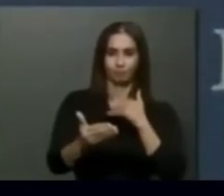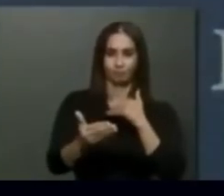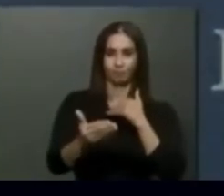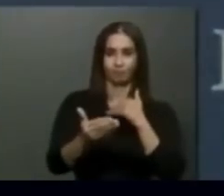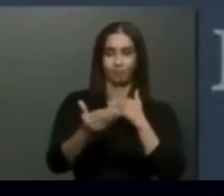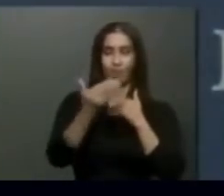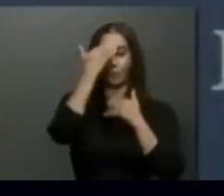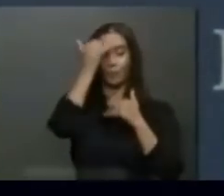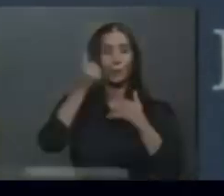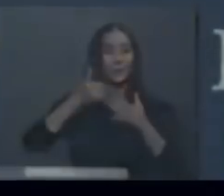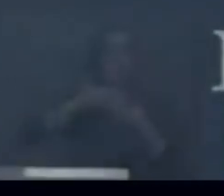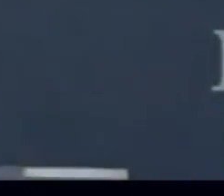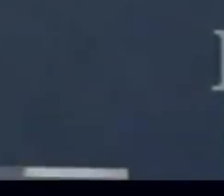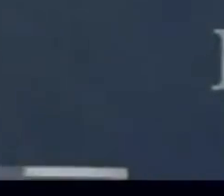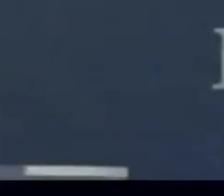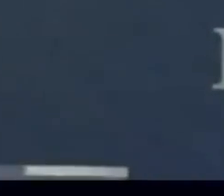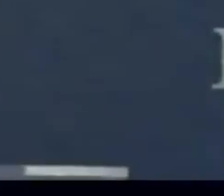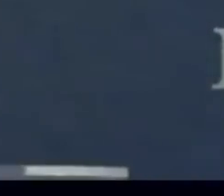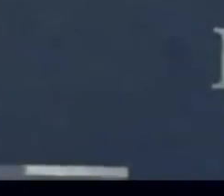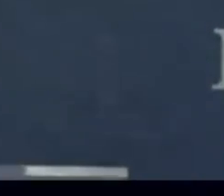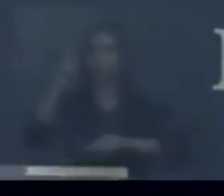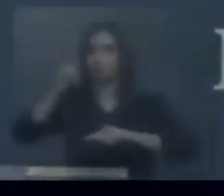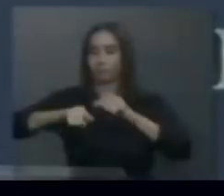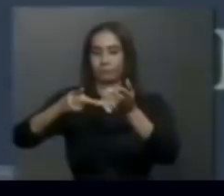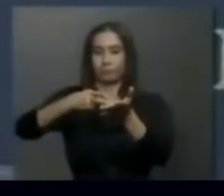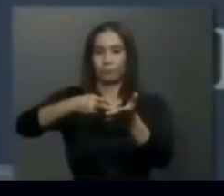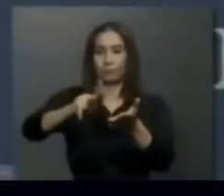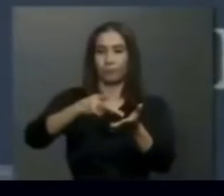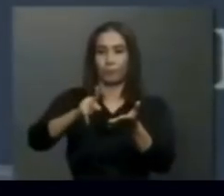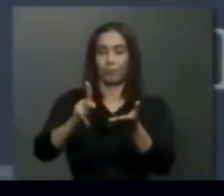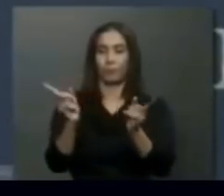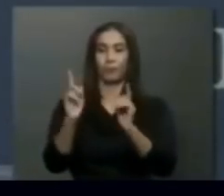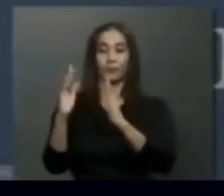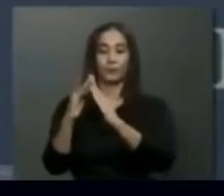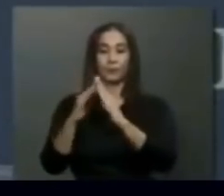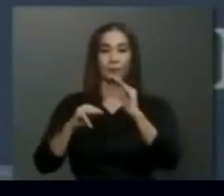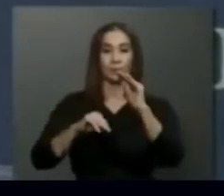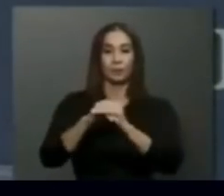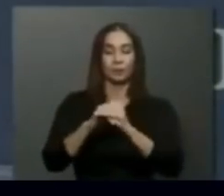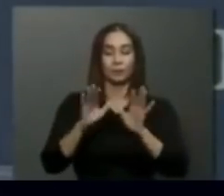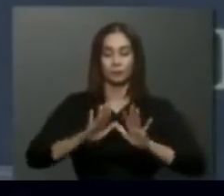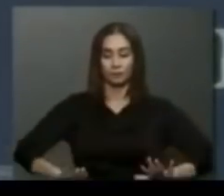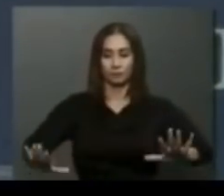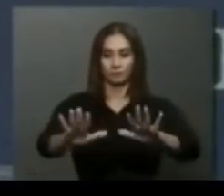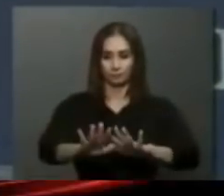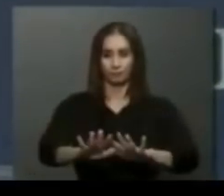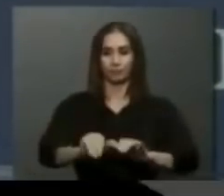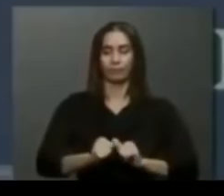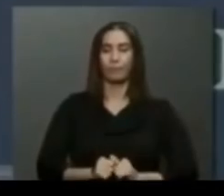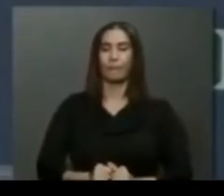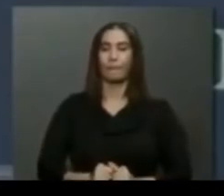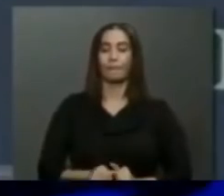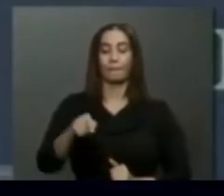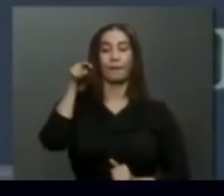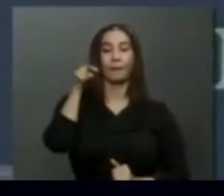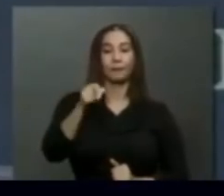Por falta de ingresos, esta familia no pudo pagar una posada. Tuvieron que alojarse en un establo.